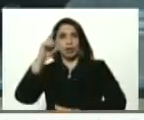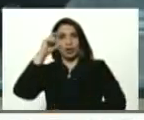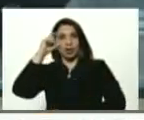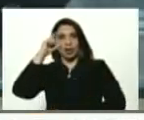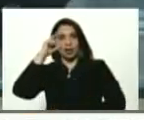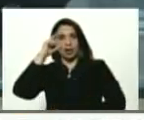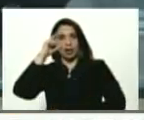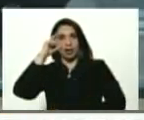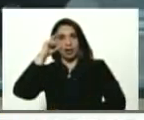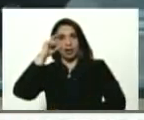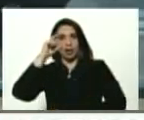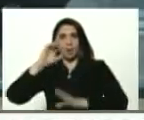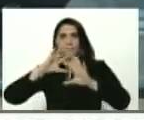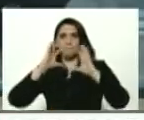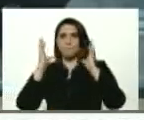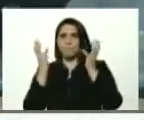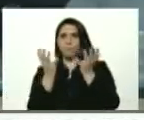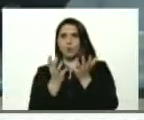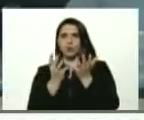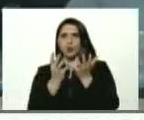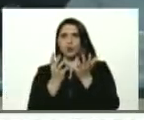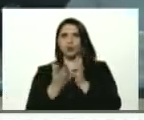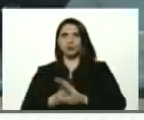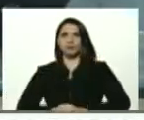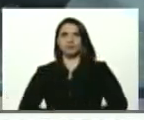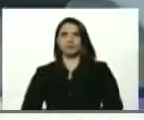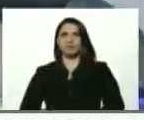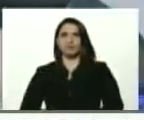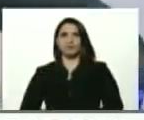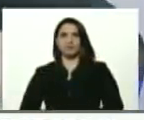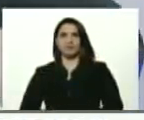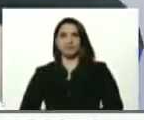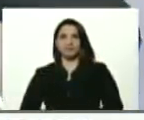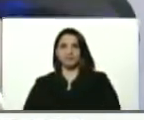Arellán Solórzano y El Mundo en Contexto.